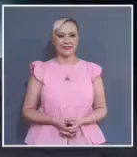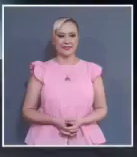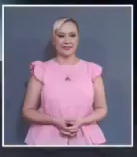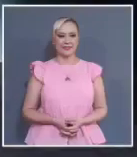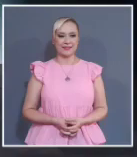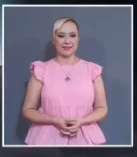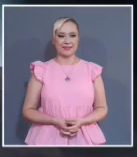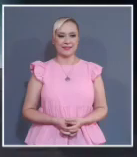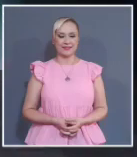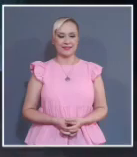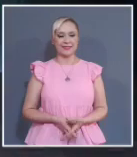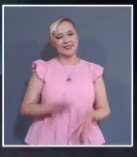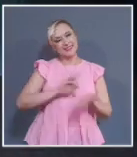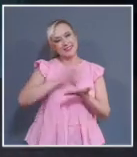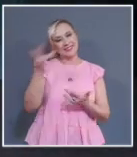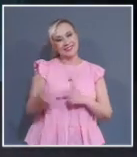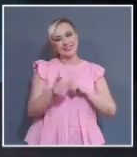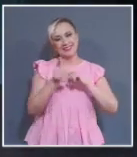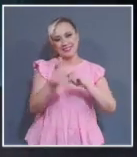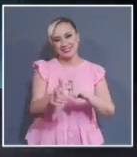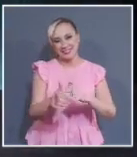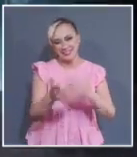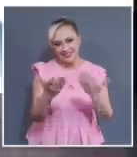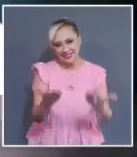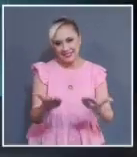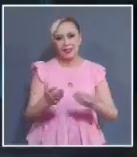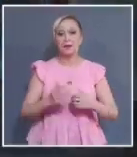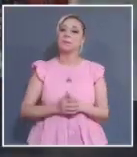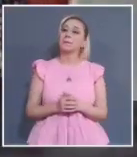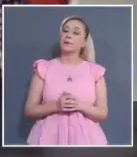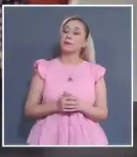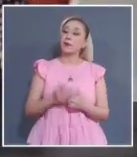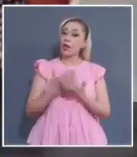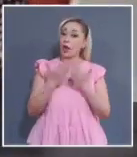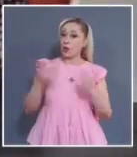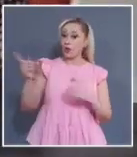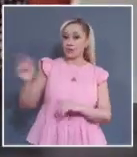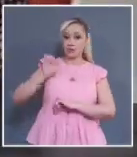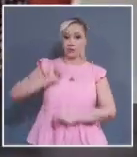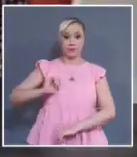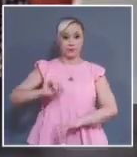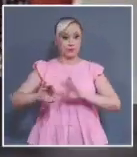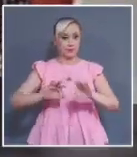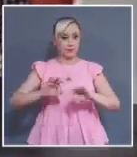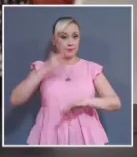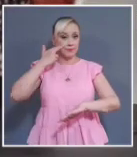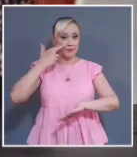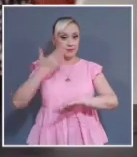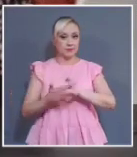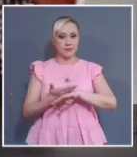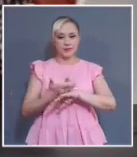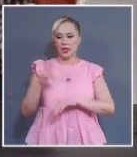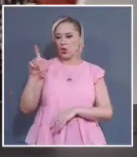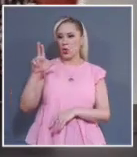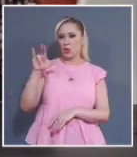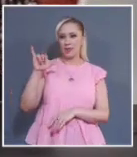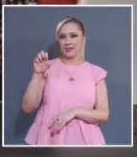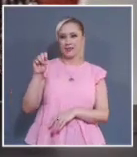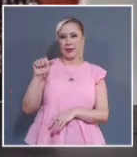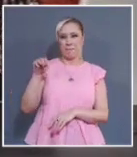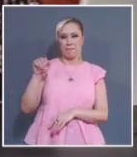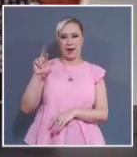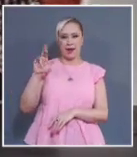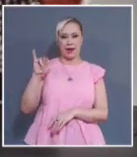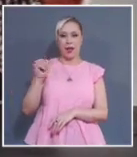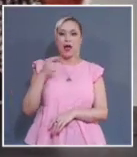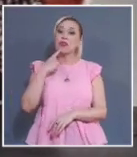Gracias por continuar con nosotros. Tenemos más noticias. La secretaria del Trabajo, Luisa María Alcalde, aseguró que el nuevo modelo de justicia laboral permite